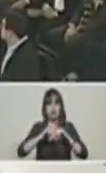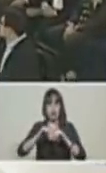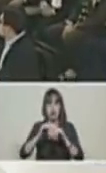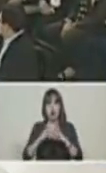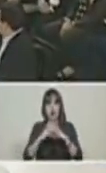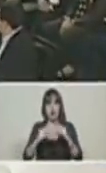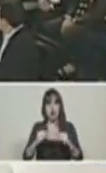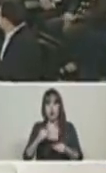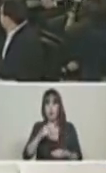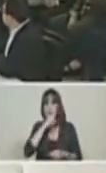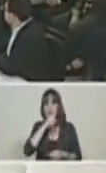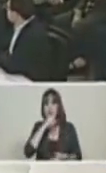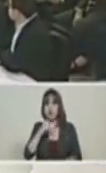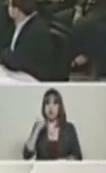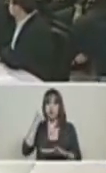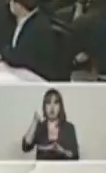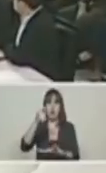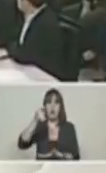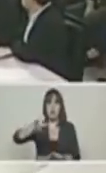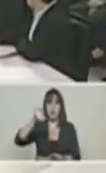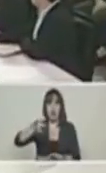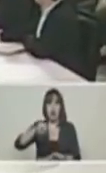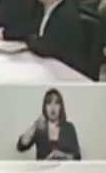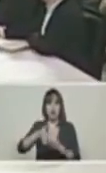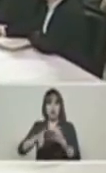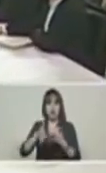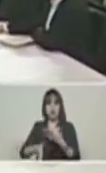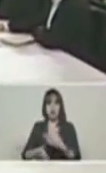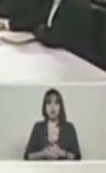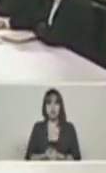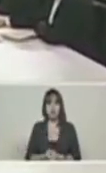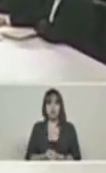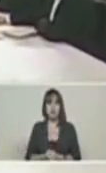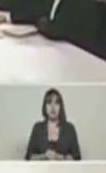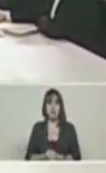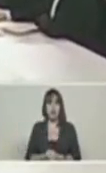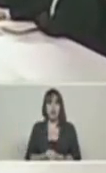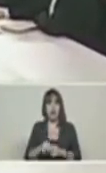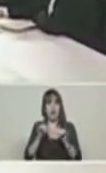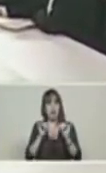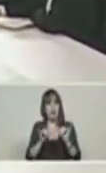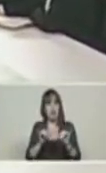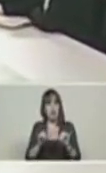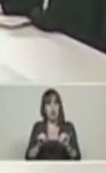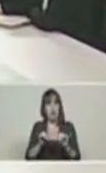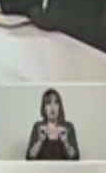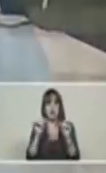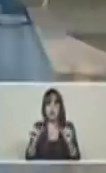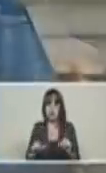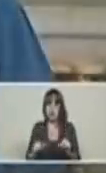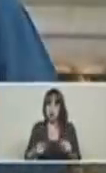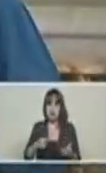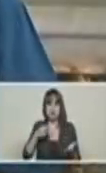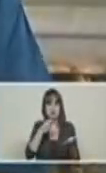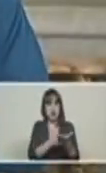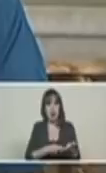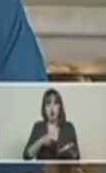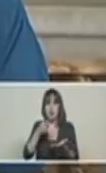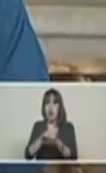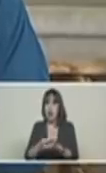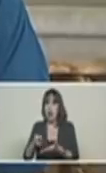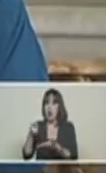pensiones, etcétera, etcétera. Y ese sistema de salario se fue cumpliendo